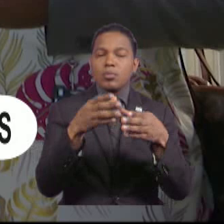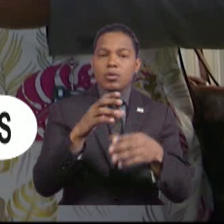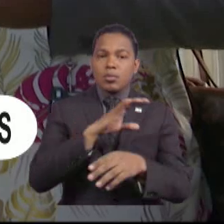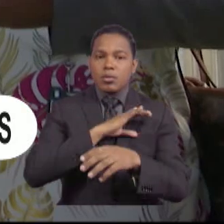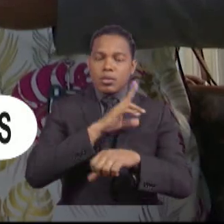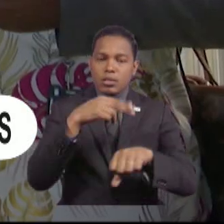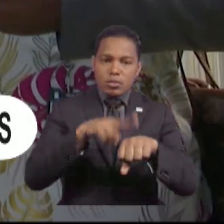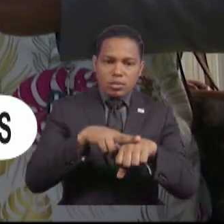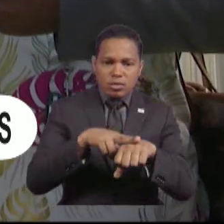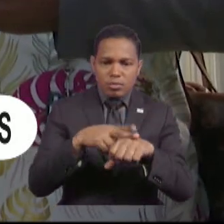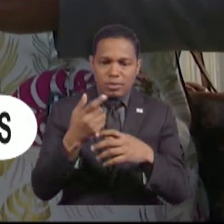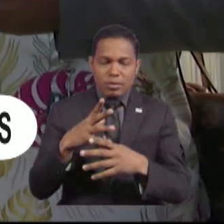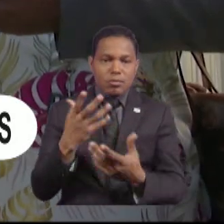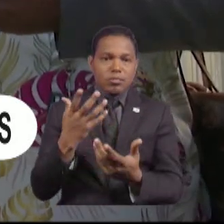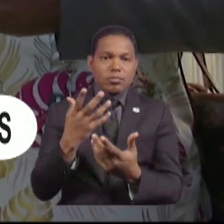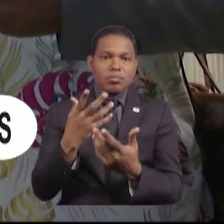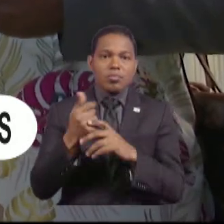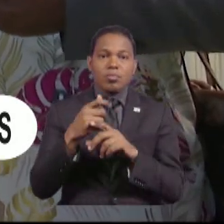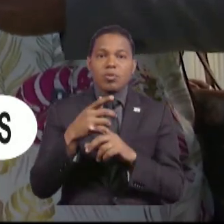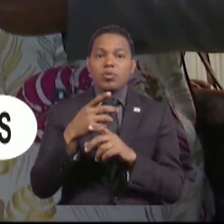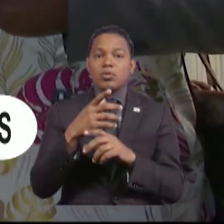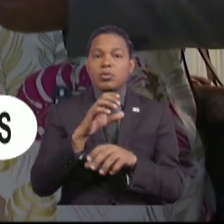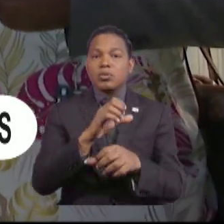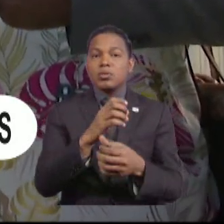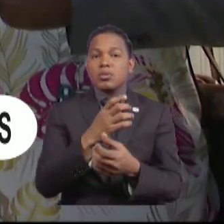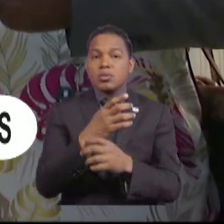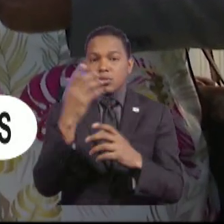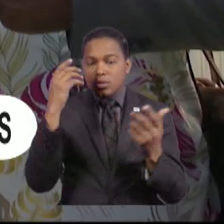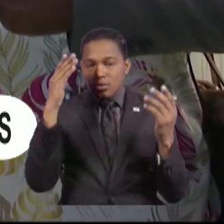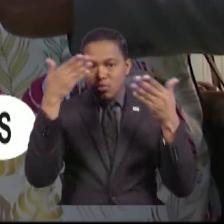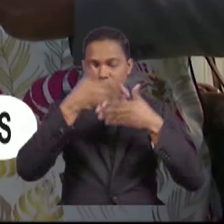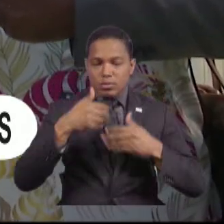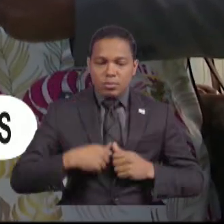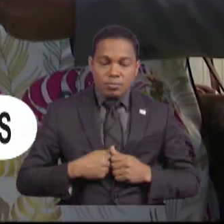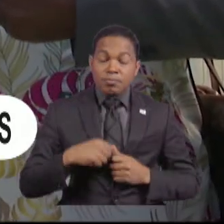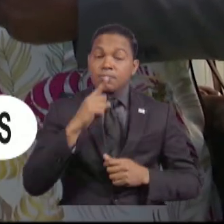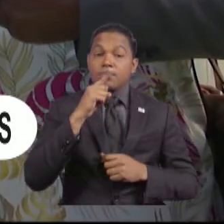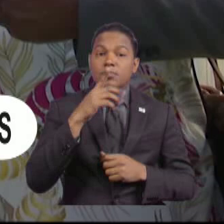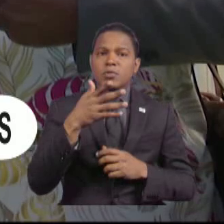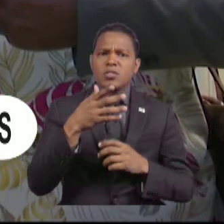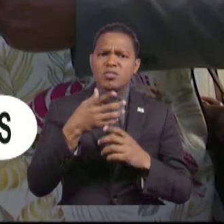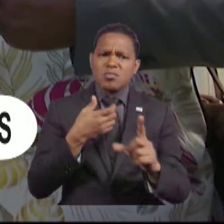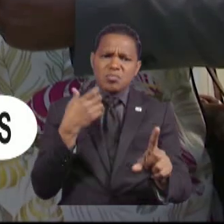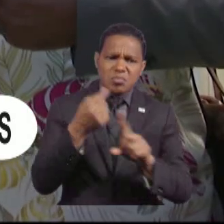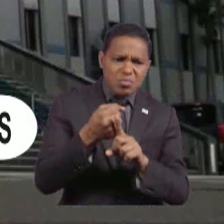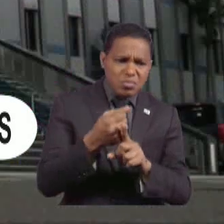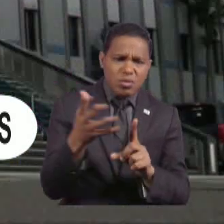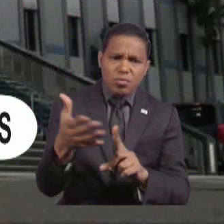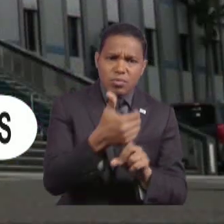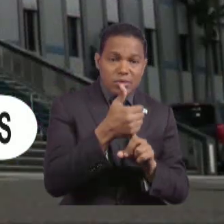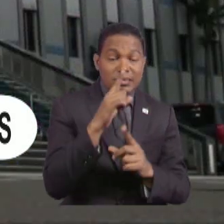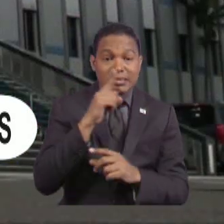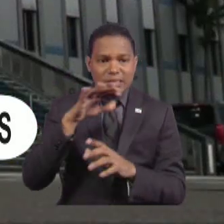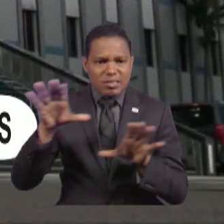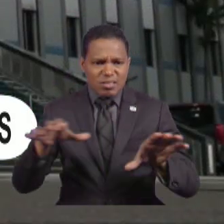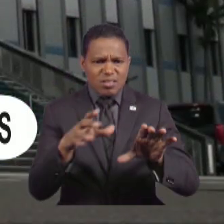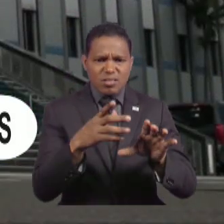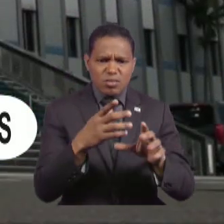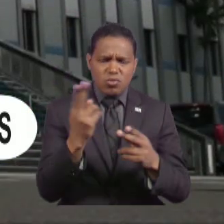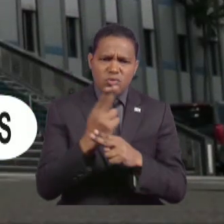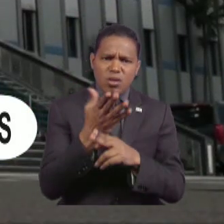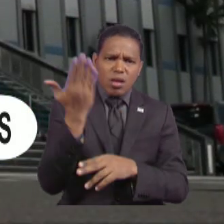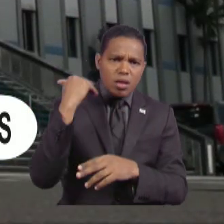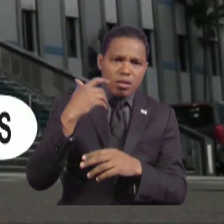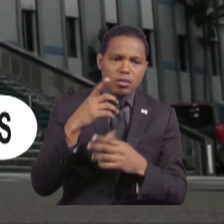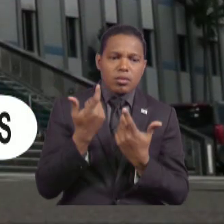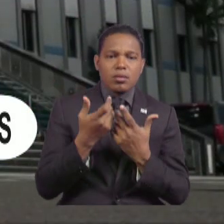el local de la Escuela de Abogados perteneciente al gremio. Hernández manifestó que se trata de un atropello y una acción que solo era usual durante